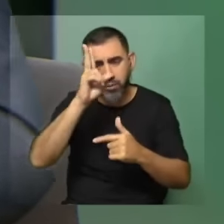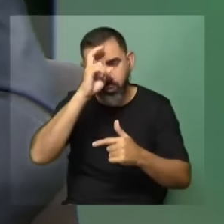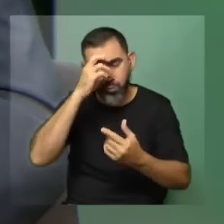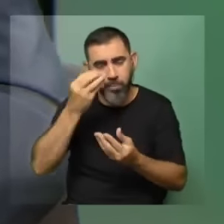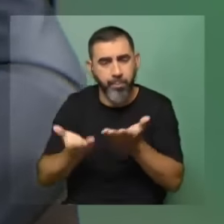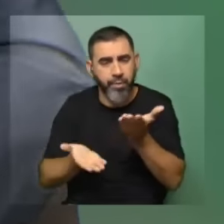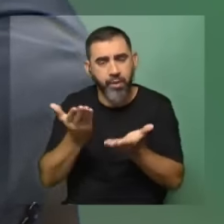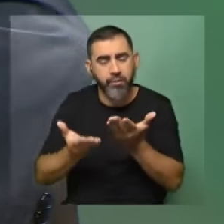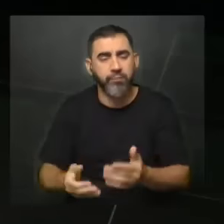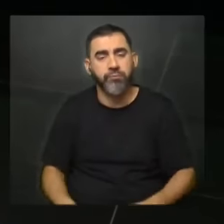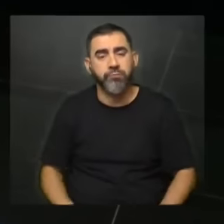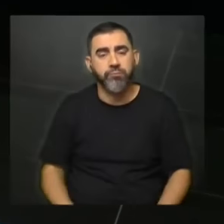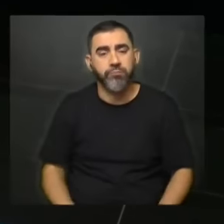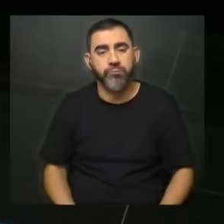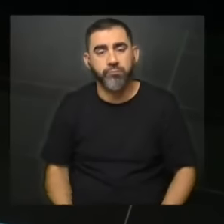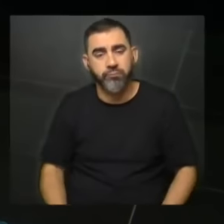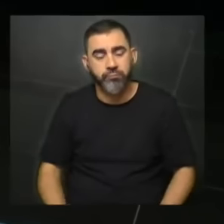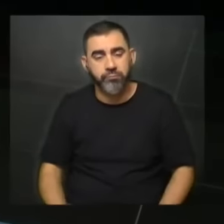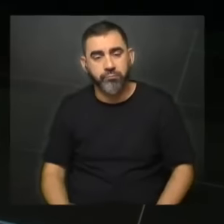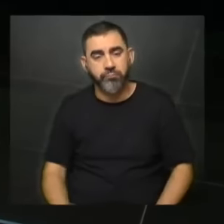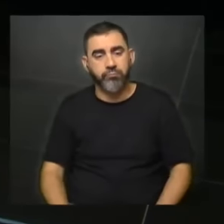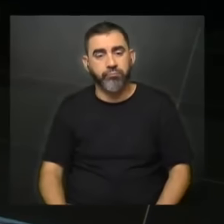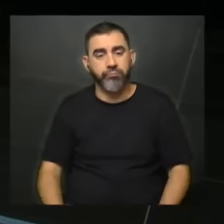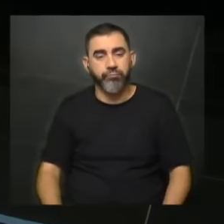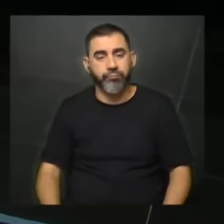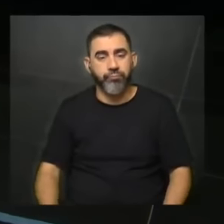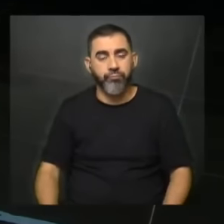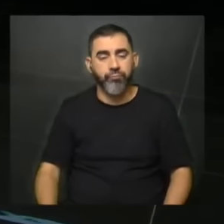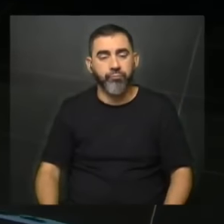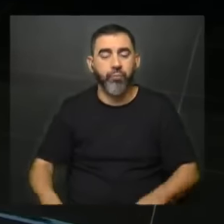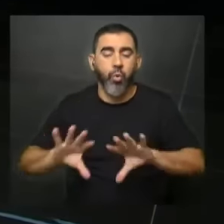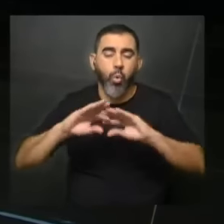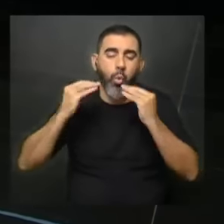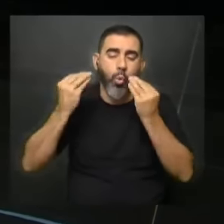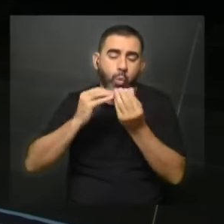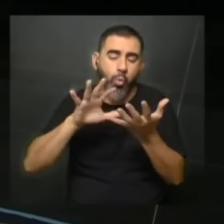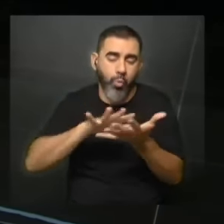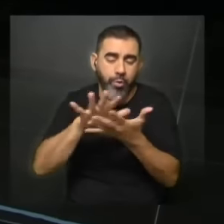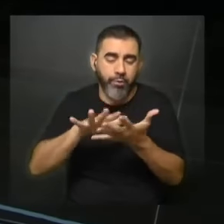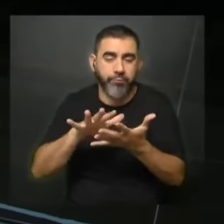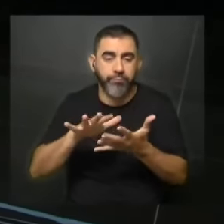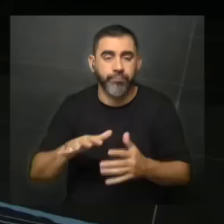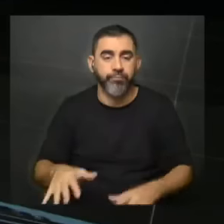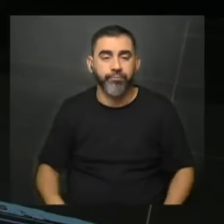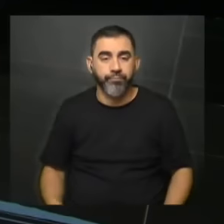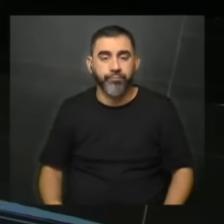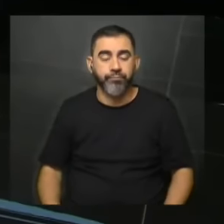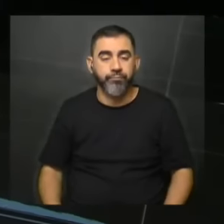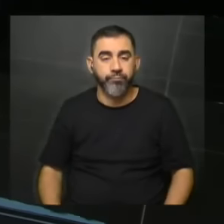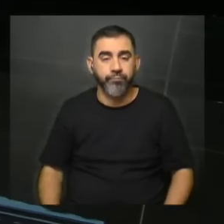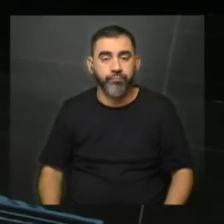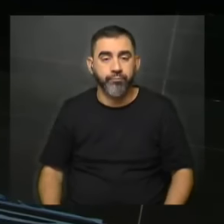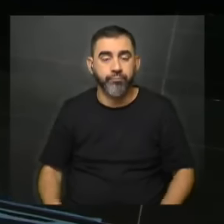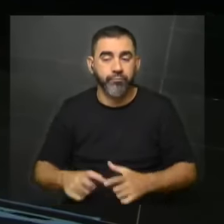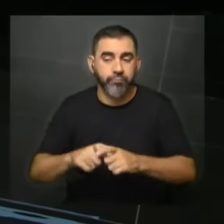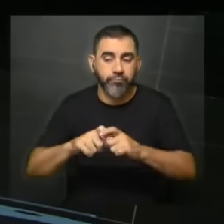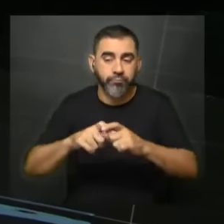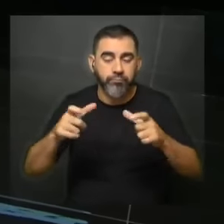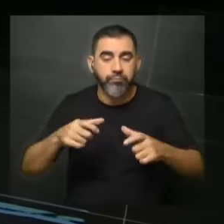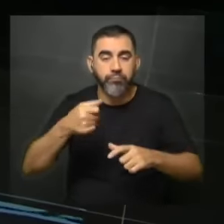hace bueno nosotros tenemos este haciendo una visión digamos lo más este periférica posible que hubo un aumento de la cantidad de usuarios de